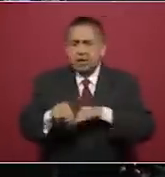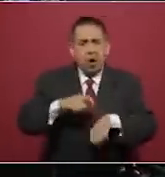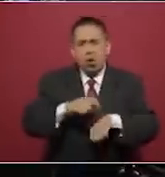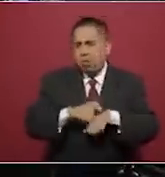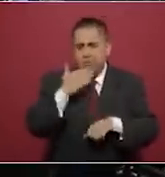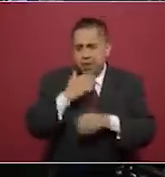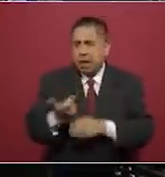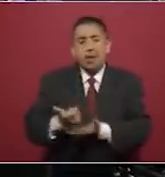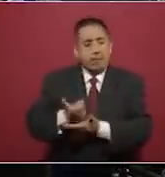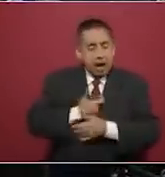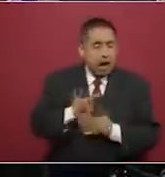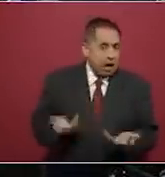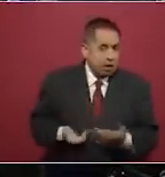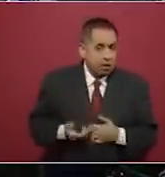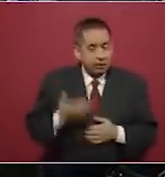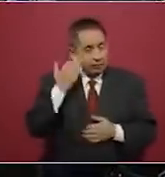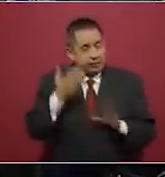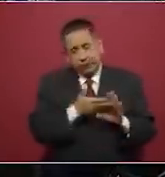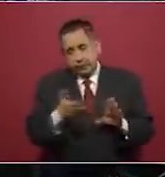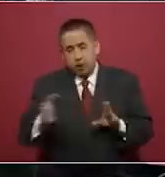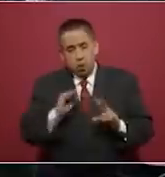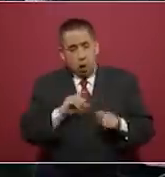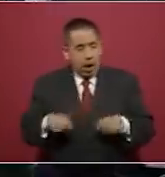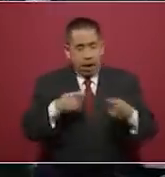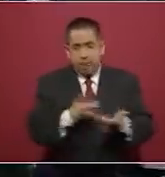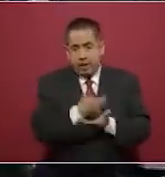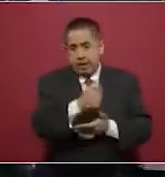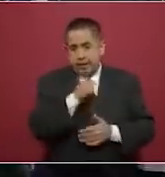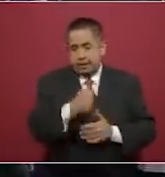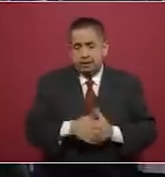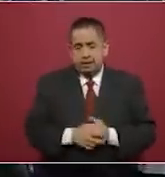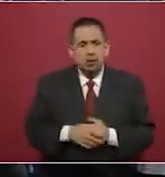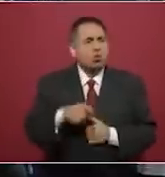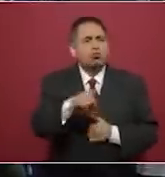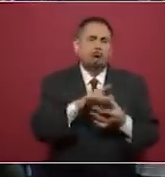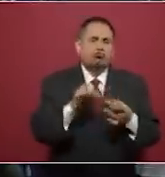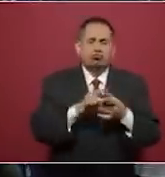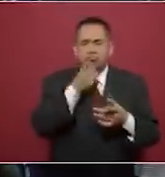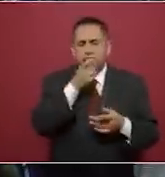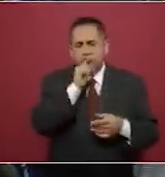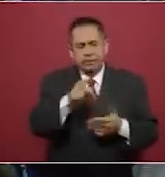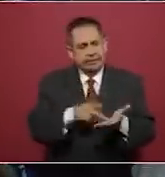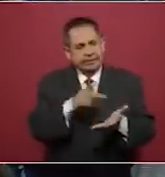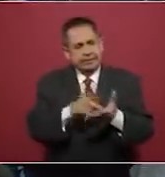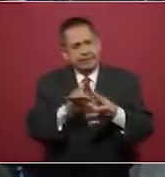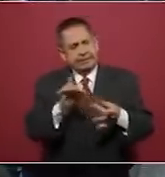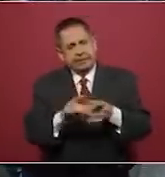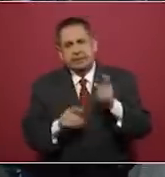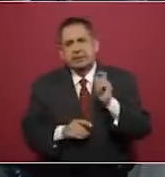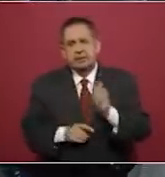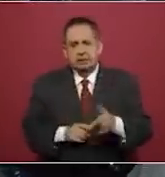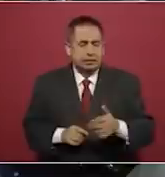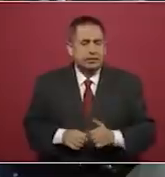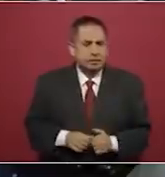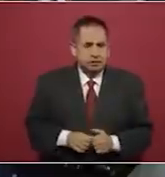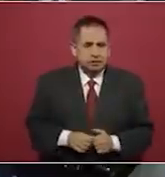que se les pague porque al parecer no se les ha estado pagando a algunos de ellos y usted ha comentado también en varias ocasiones que